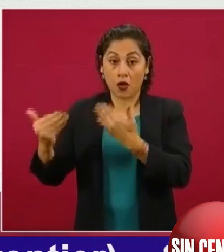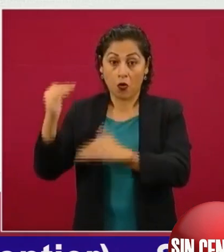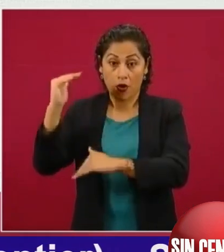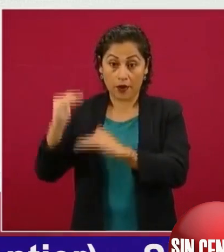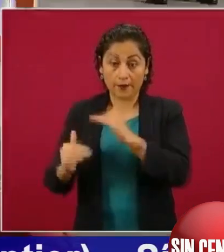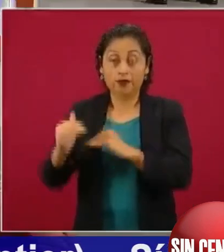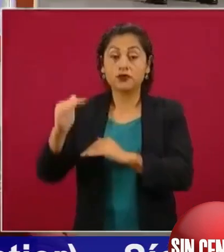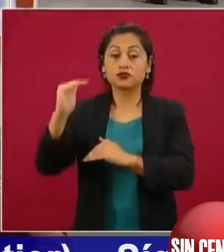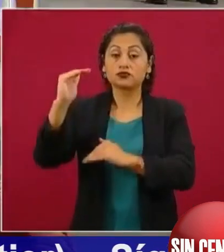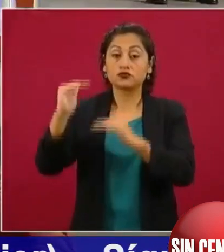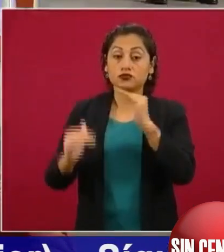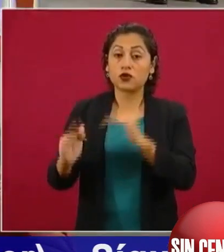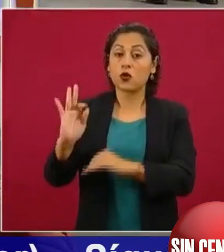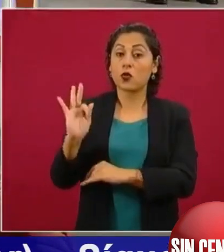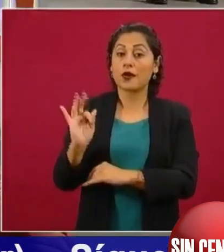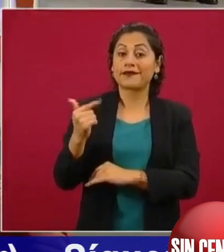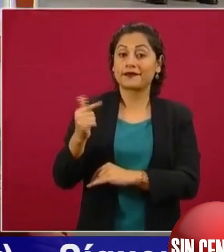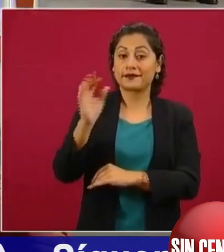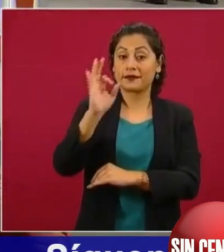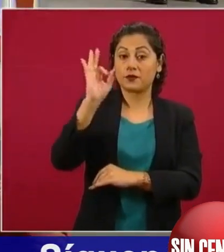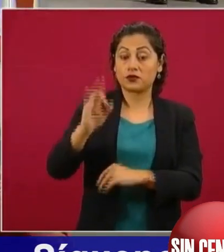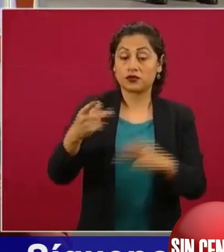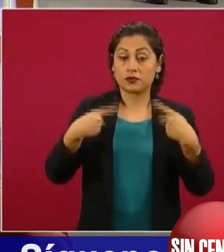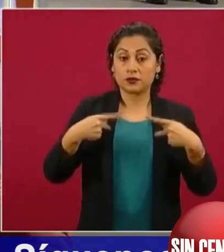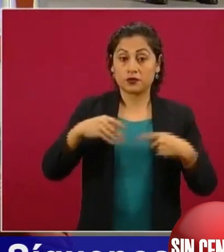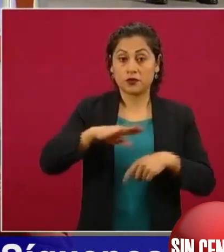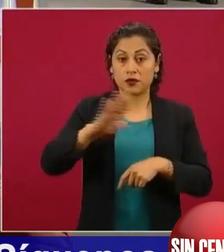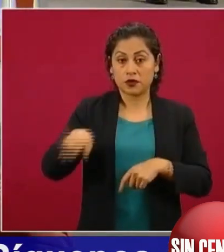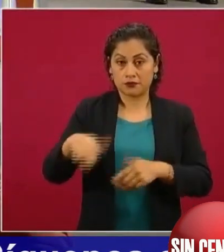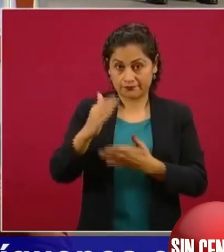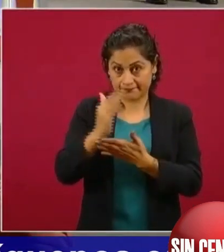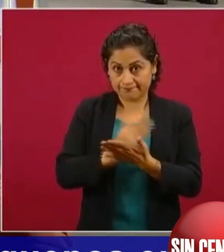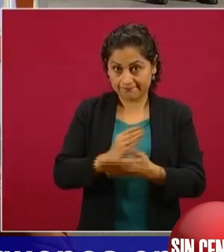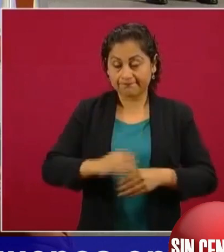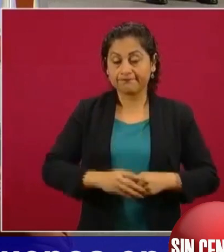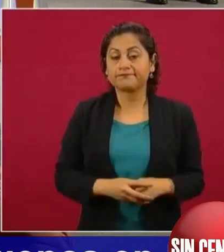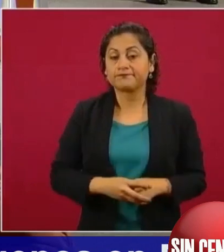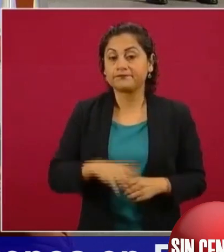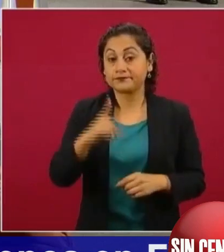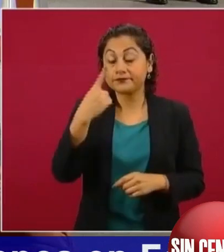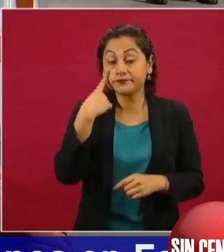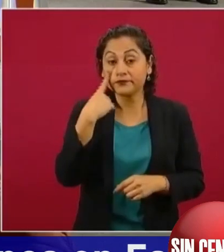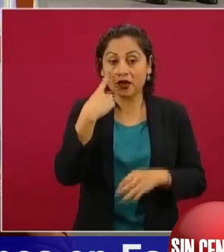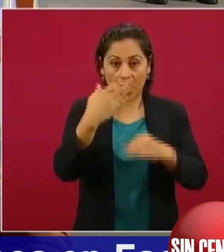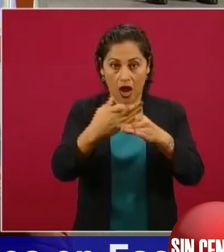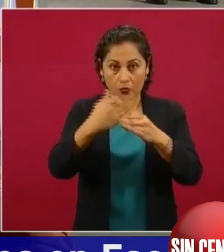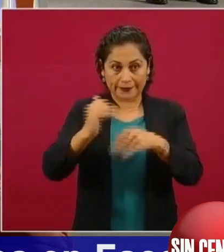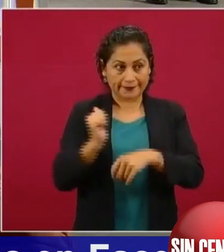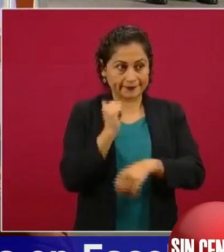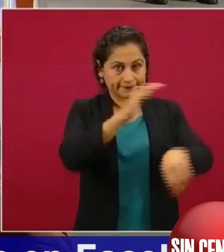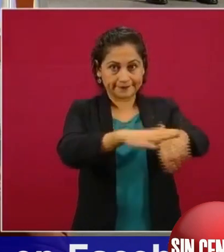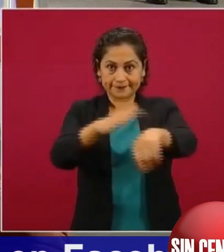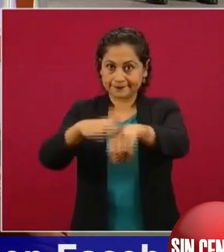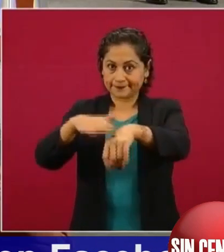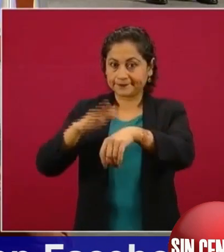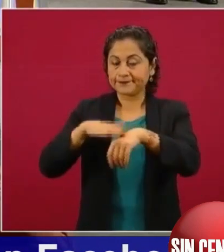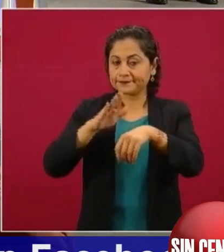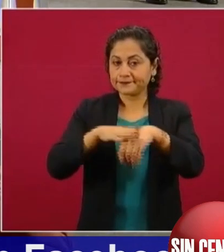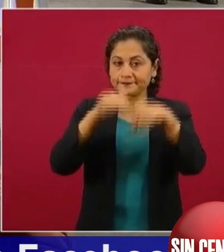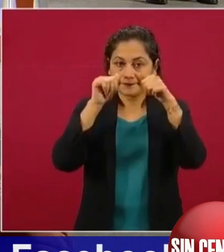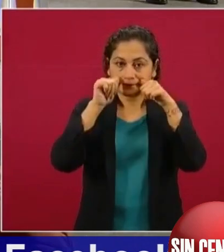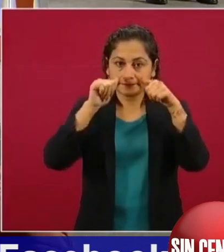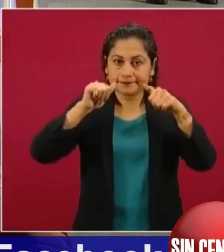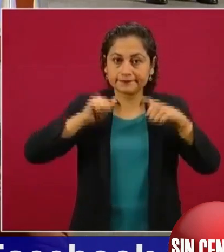reducido 47% la mortalidad. Aquí aprovechamos para hacer un recordatorio a la población. Si usted tiene los síntomas de